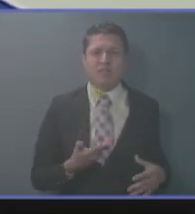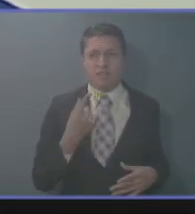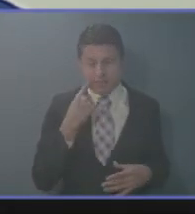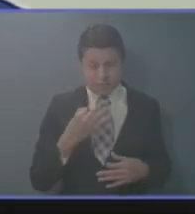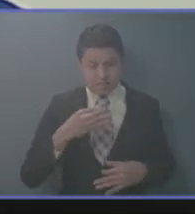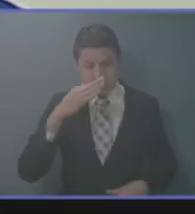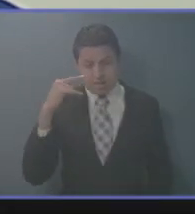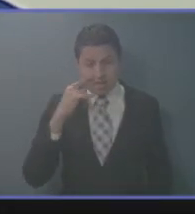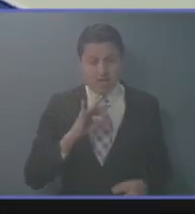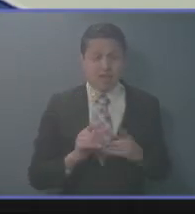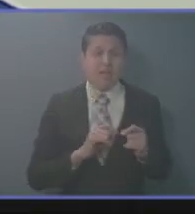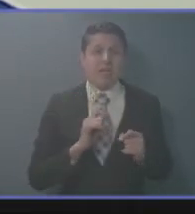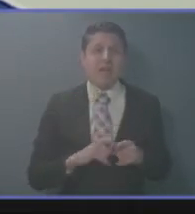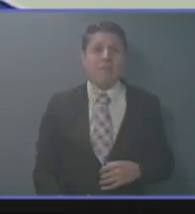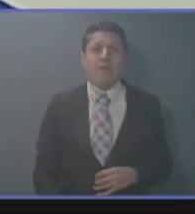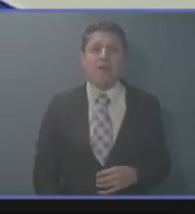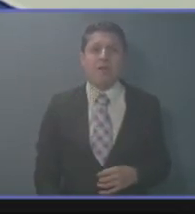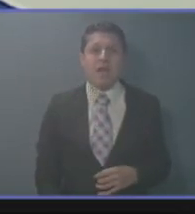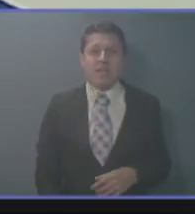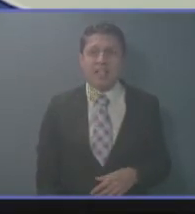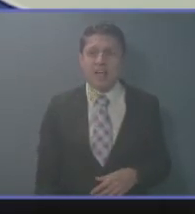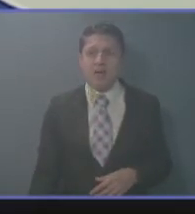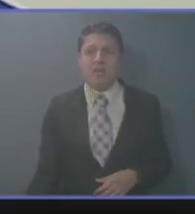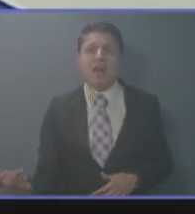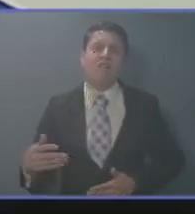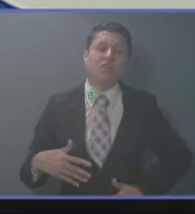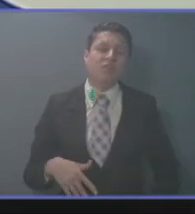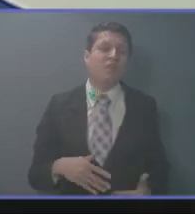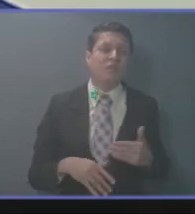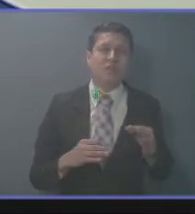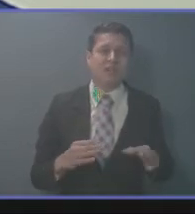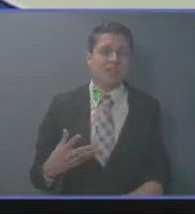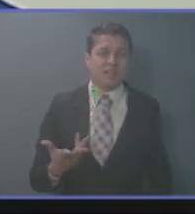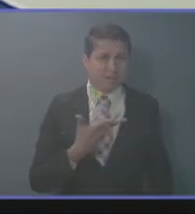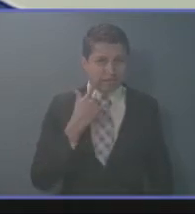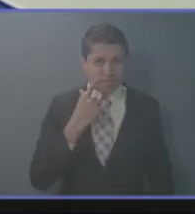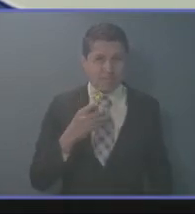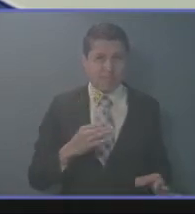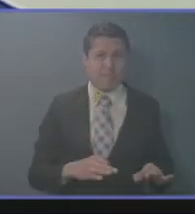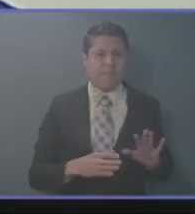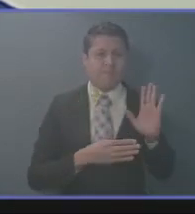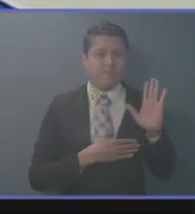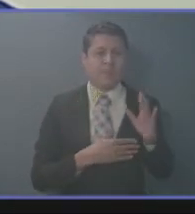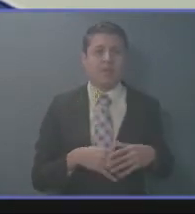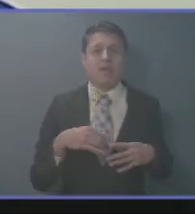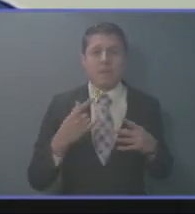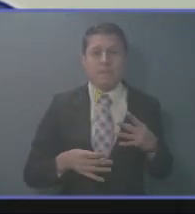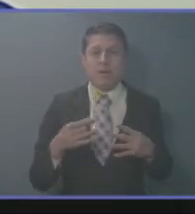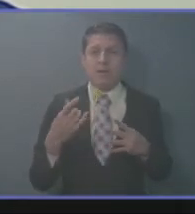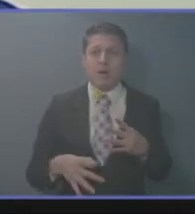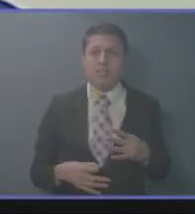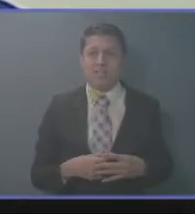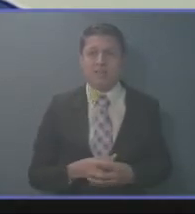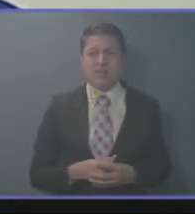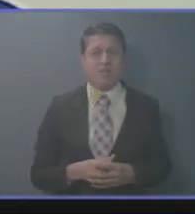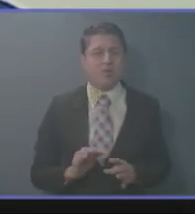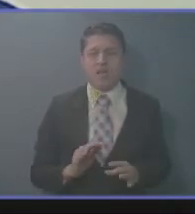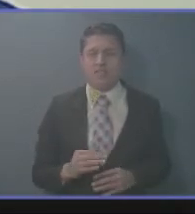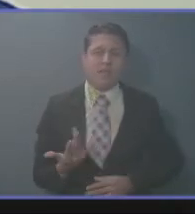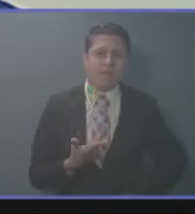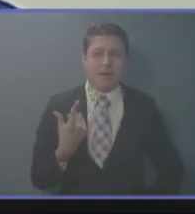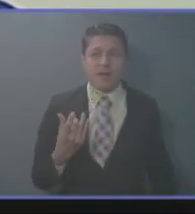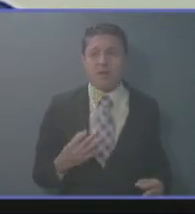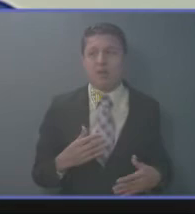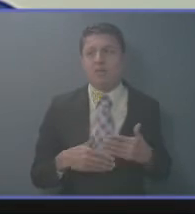Internacionales, es obligación de los beneficiarios de la misma cumplir con las leyes, reglamentos y otras